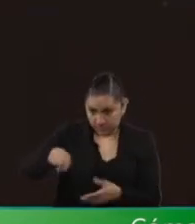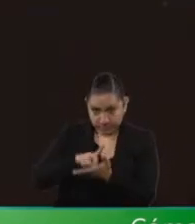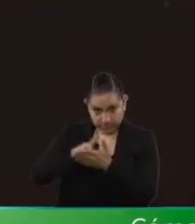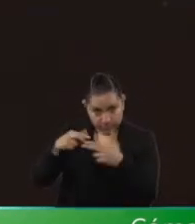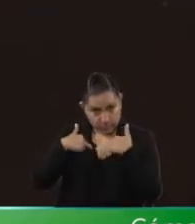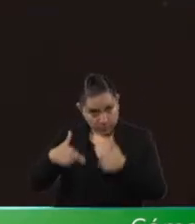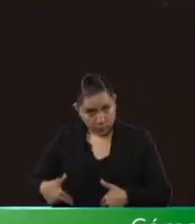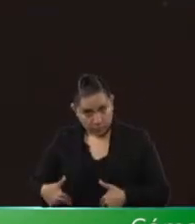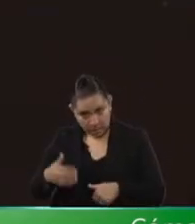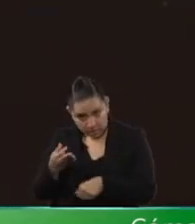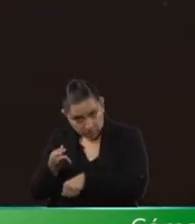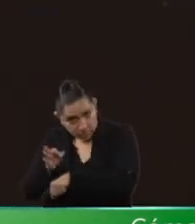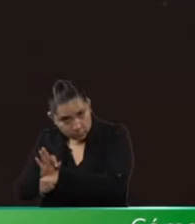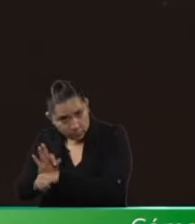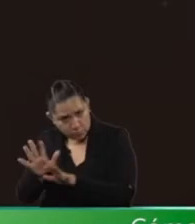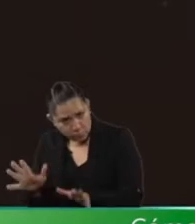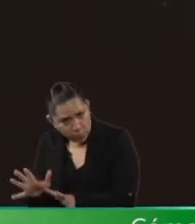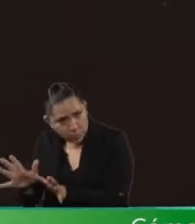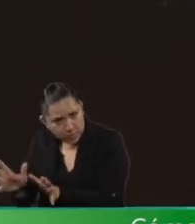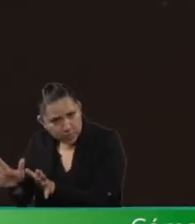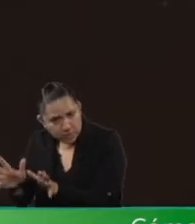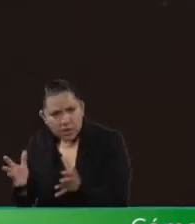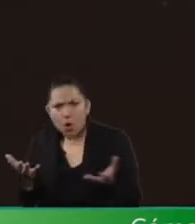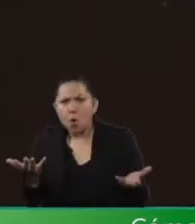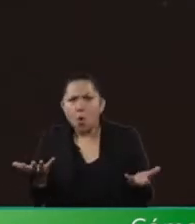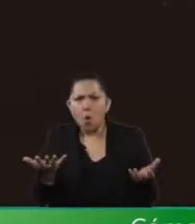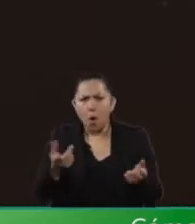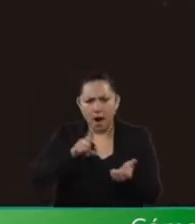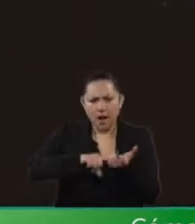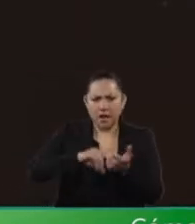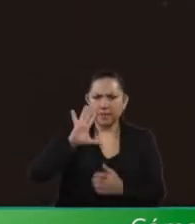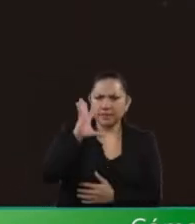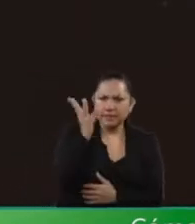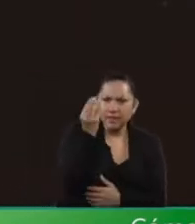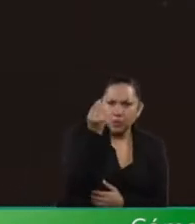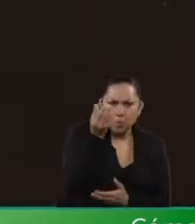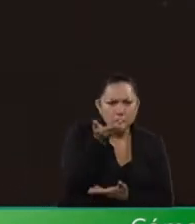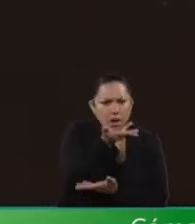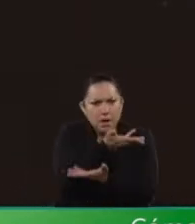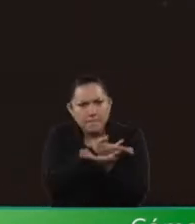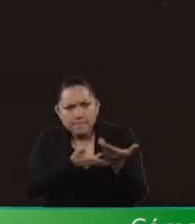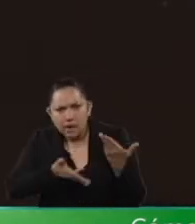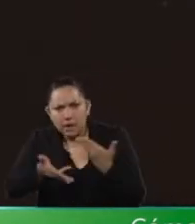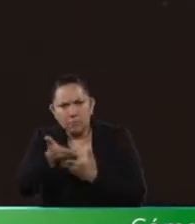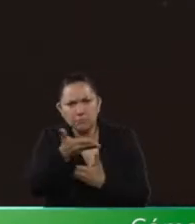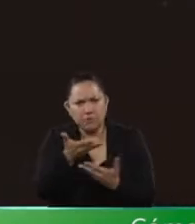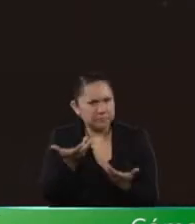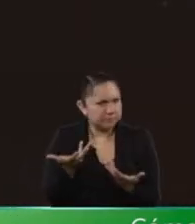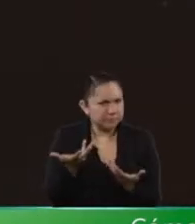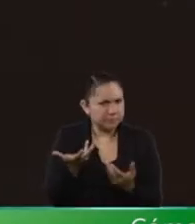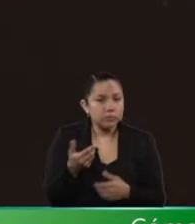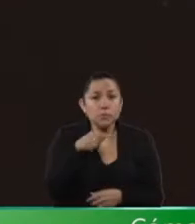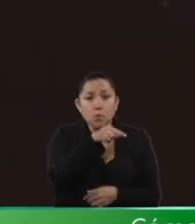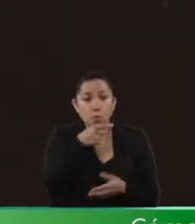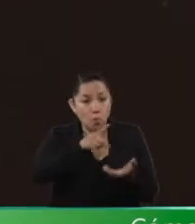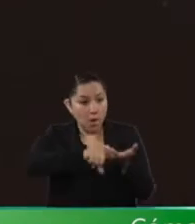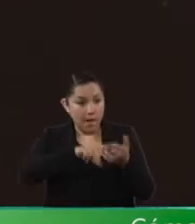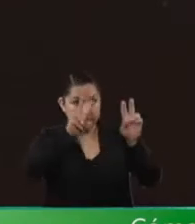¿Un liderazgo en transferencia tecnológica? ¿Un liderazgo en diplomacia